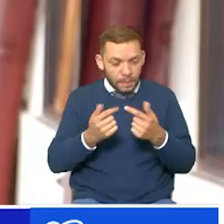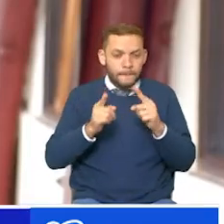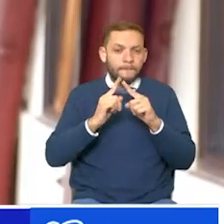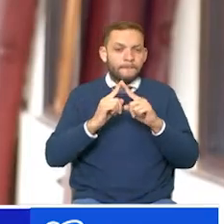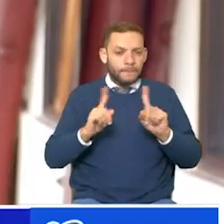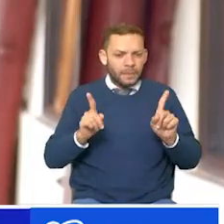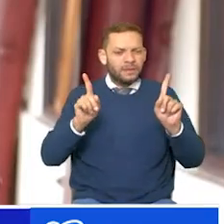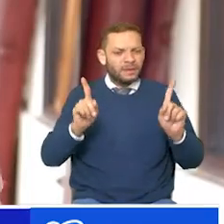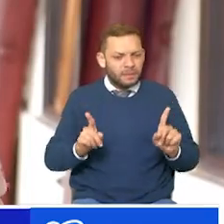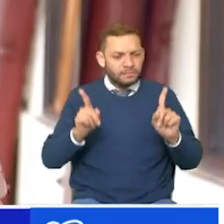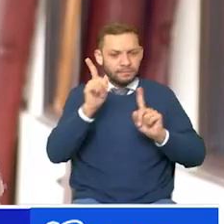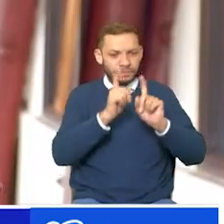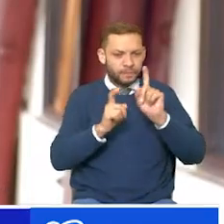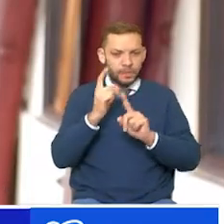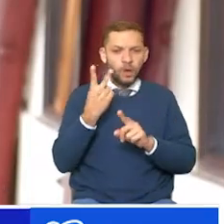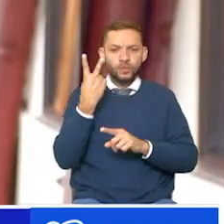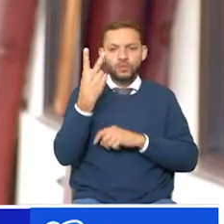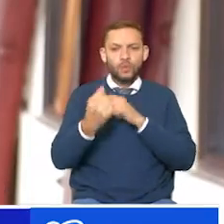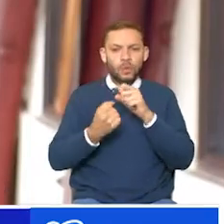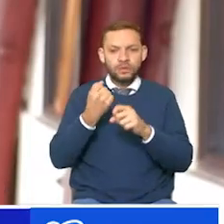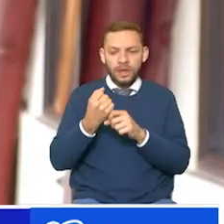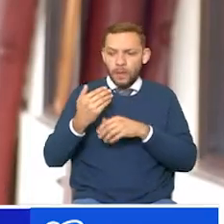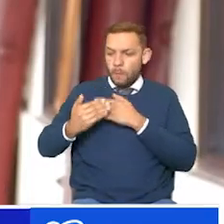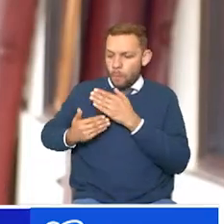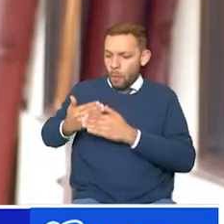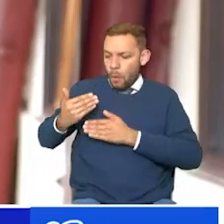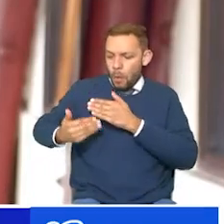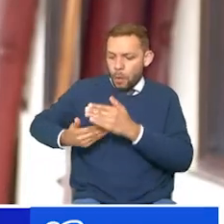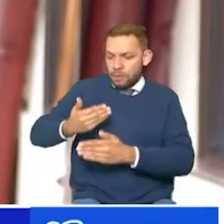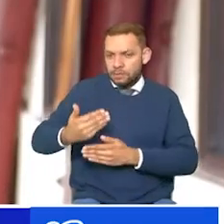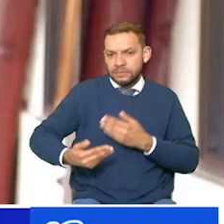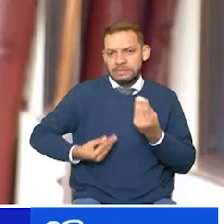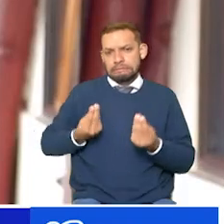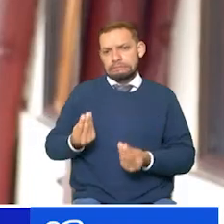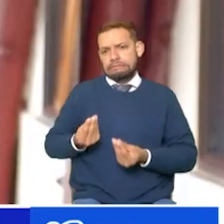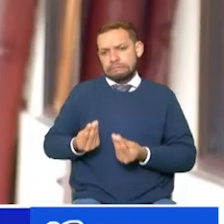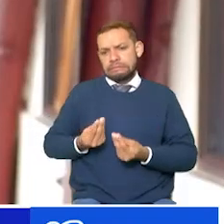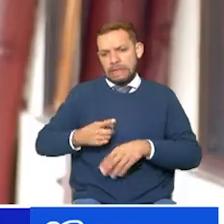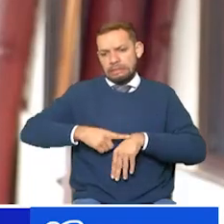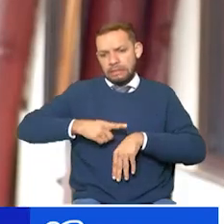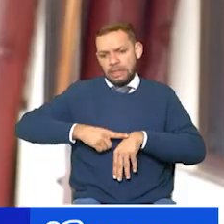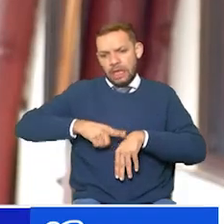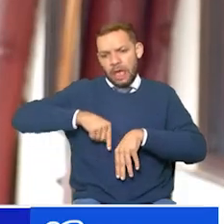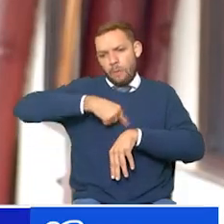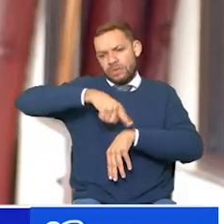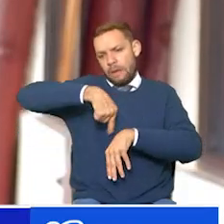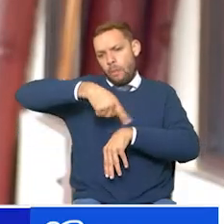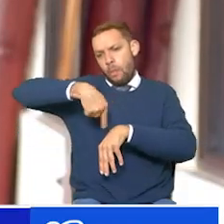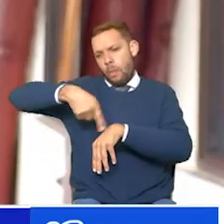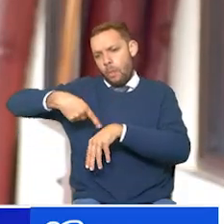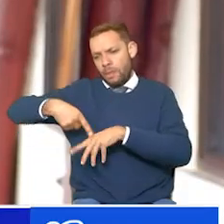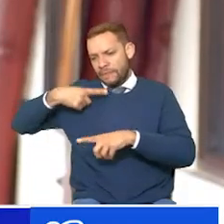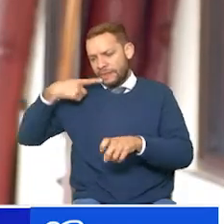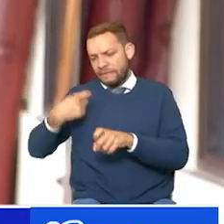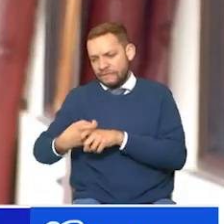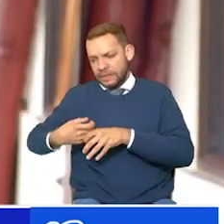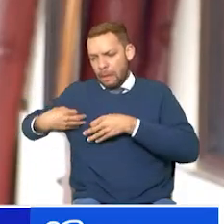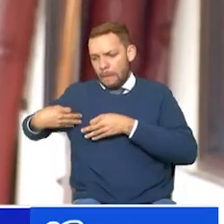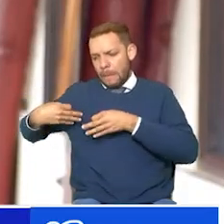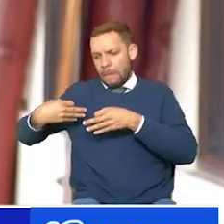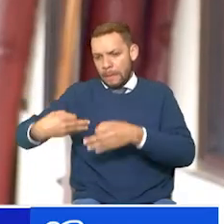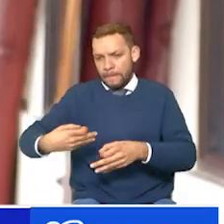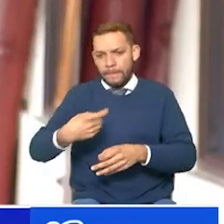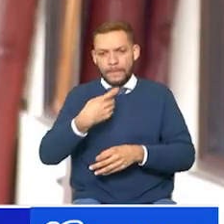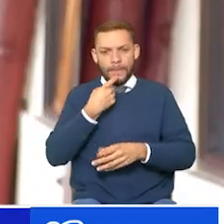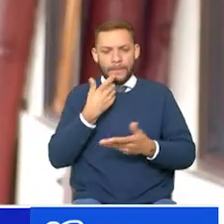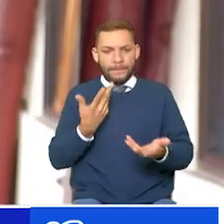eh fueron dos años de proceso se siguen demorando muchísimos estos temas en Colombia precisamente para fallar